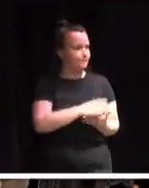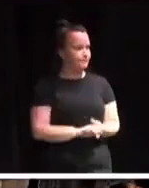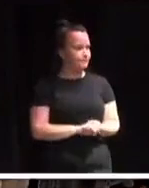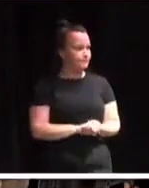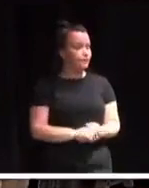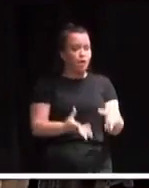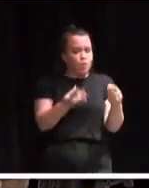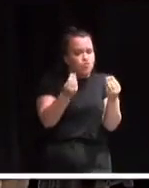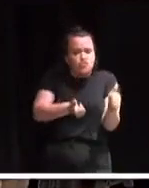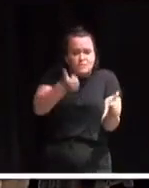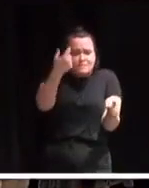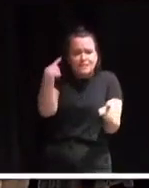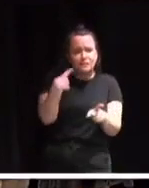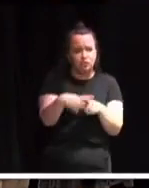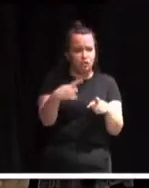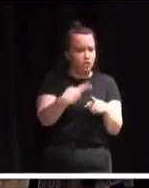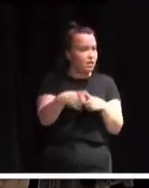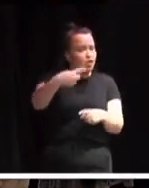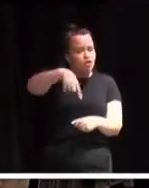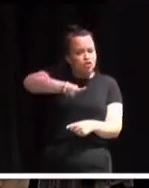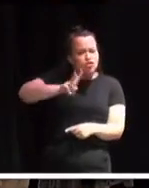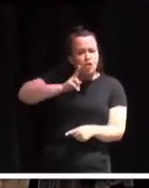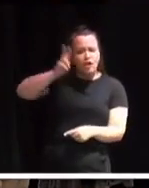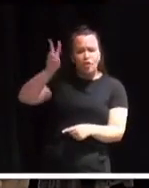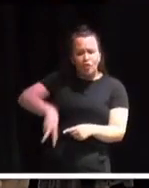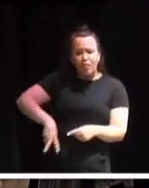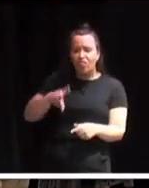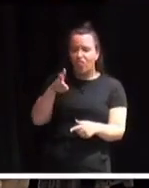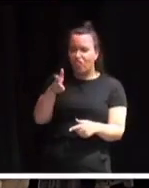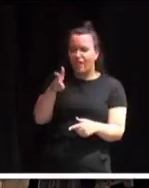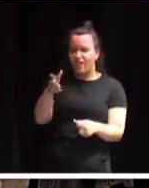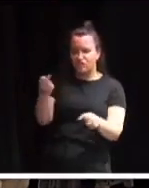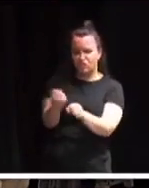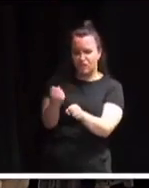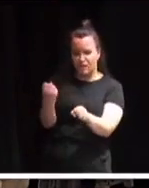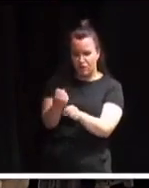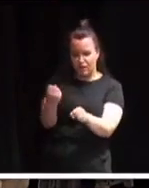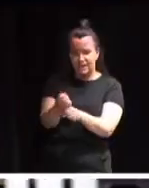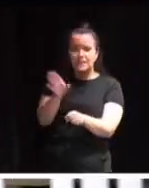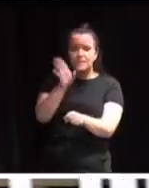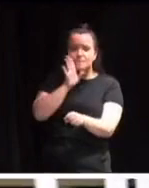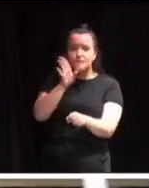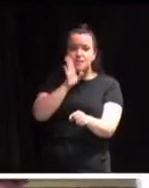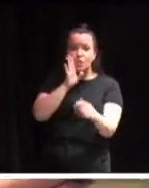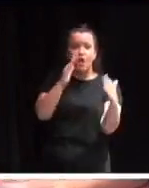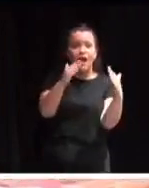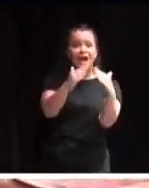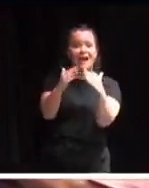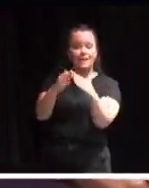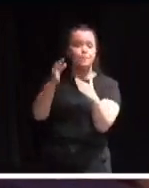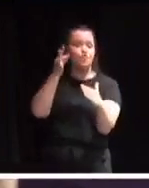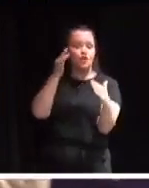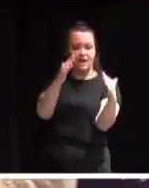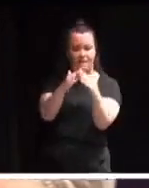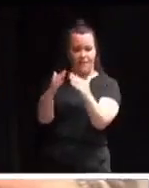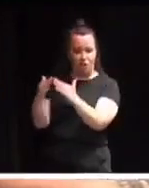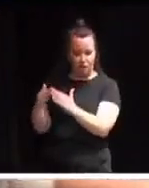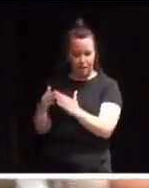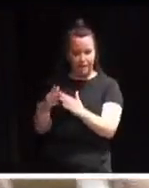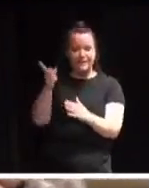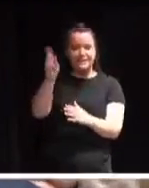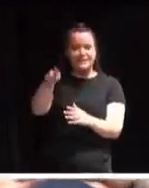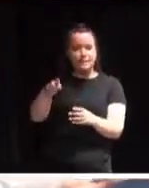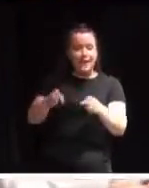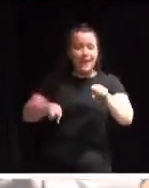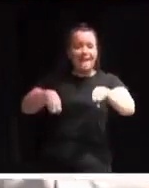compañeras hemos reconocido derechos laborales por primera vez a las empleadas de hogar a los Riders a los trabajadores